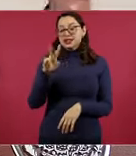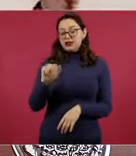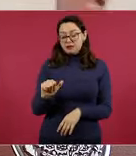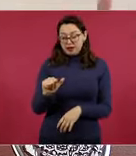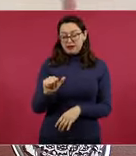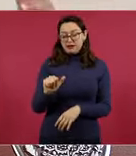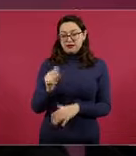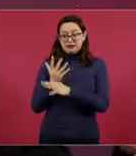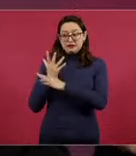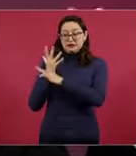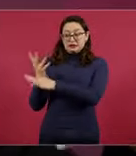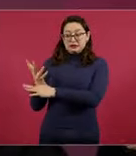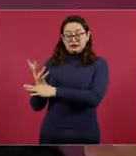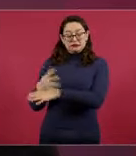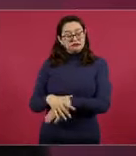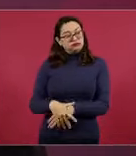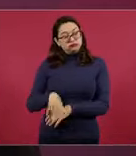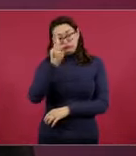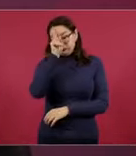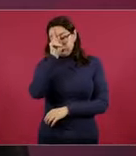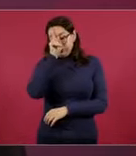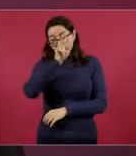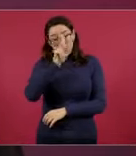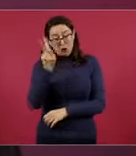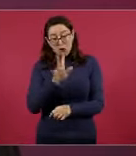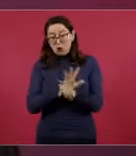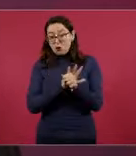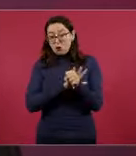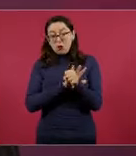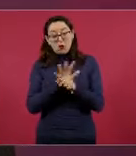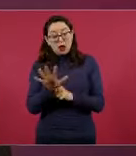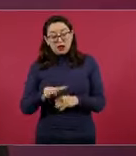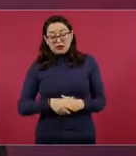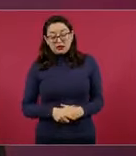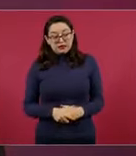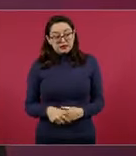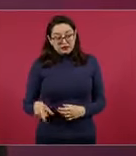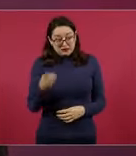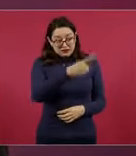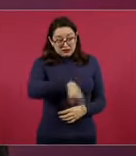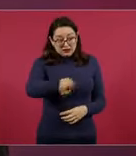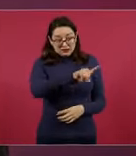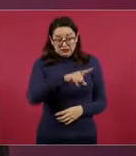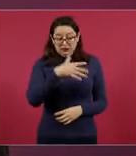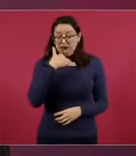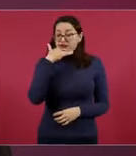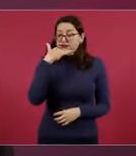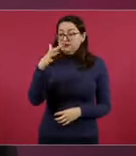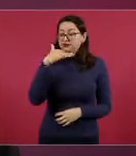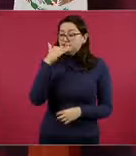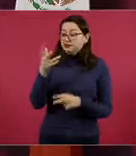hacían inmensamente ricos y no perdían ni siquiera su respetabilidad.